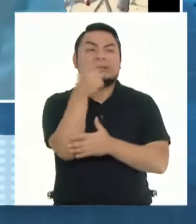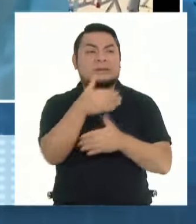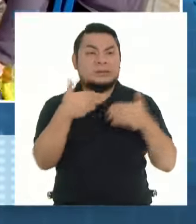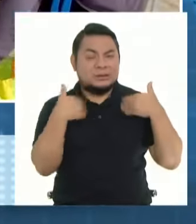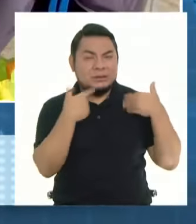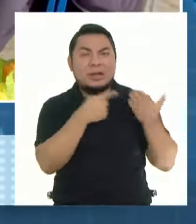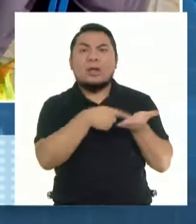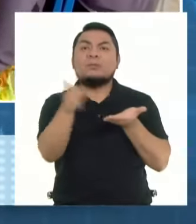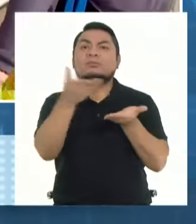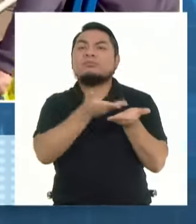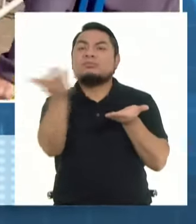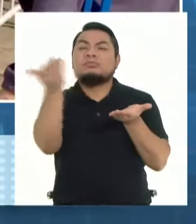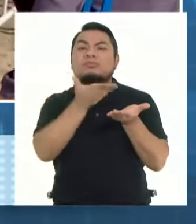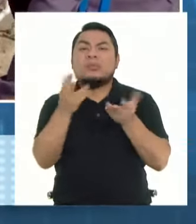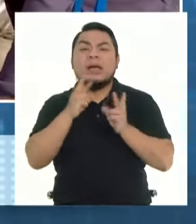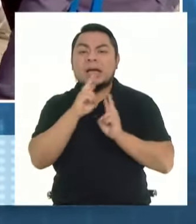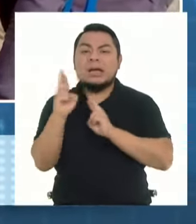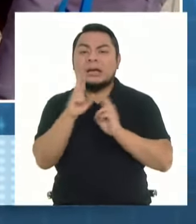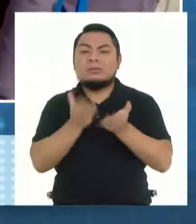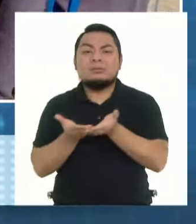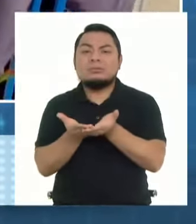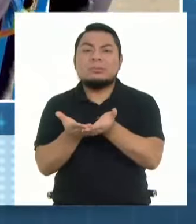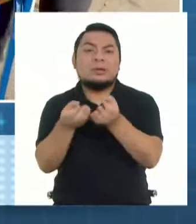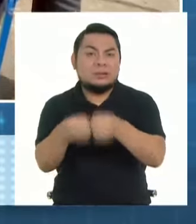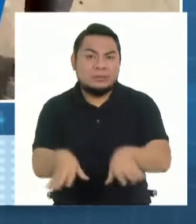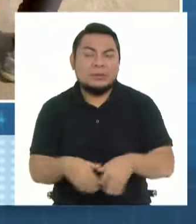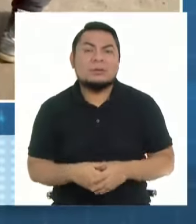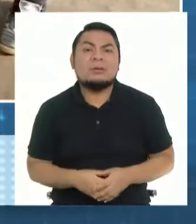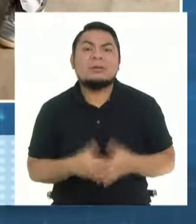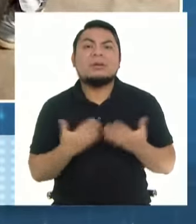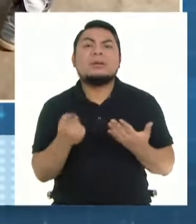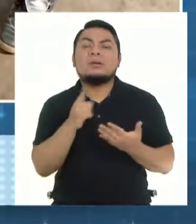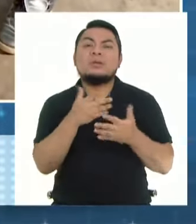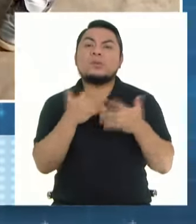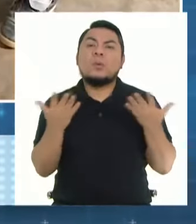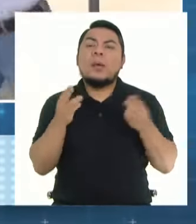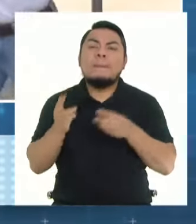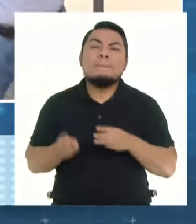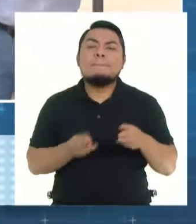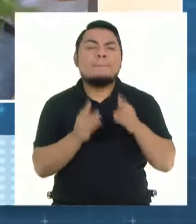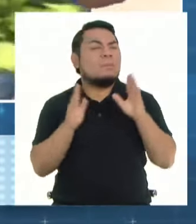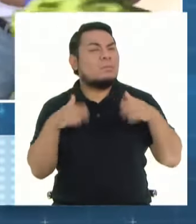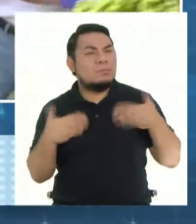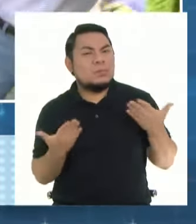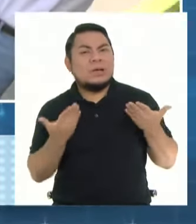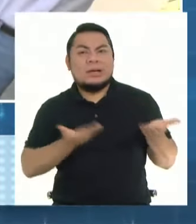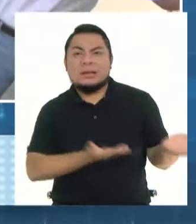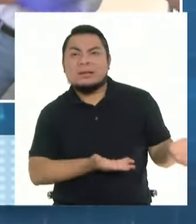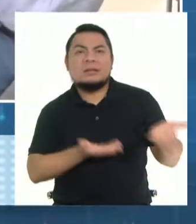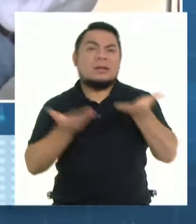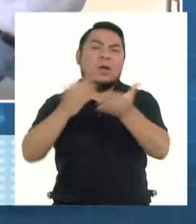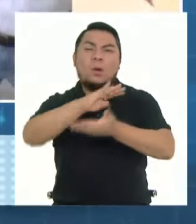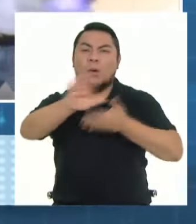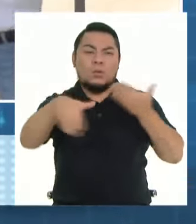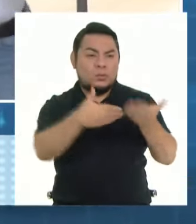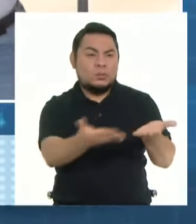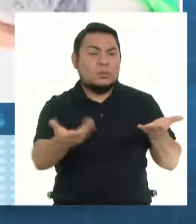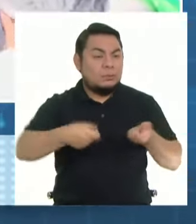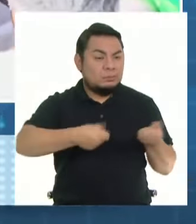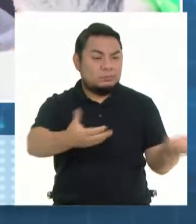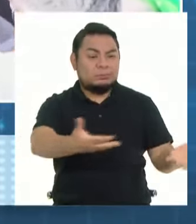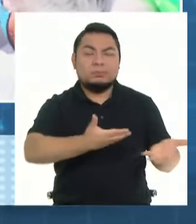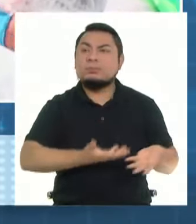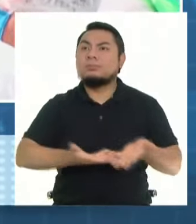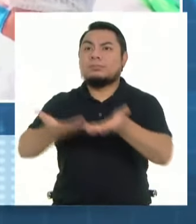que enviar a veces los productos por el río y se pierden, ¿no? Entonces no hay manera de poder llevar estos productos a